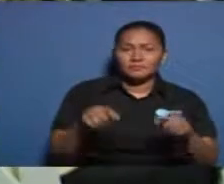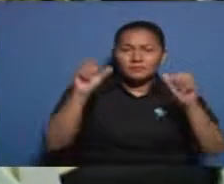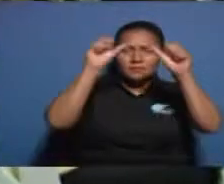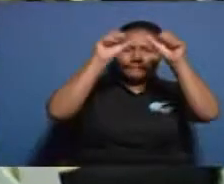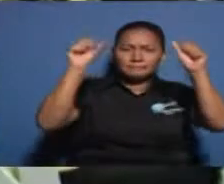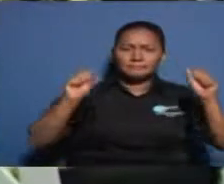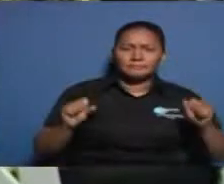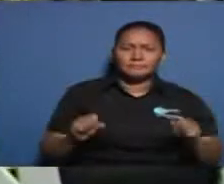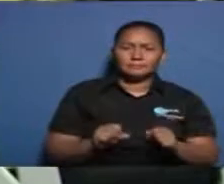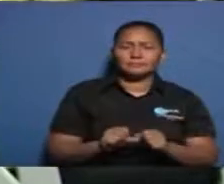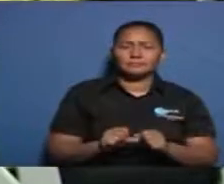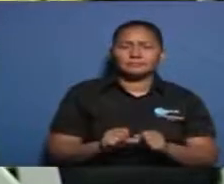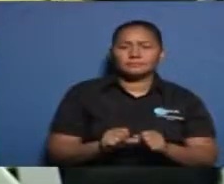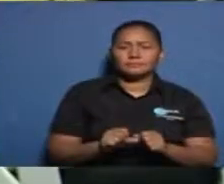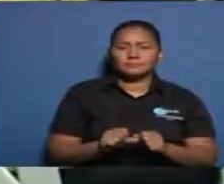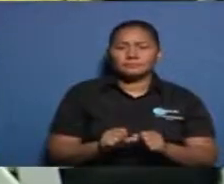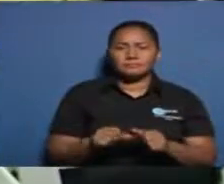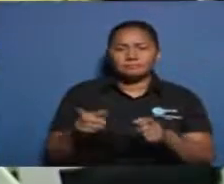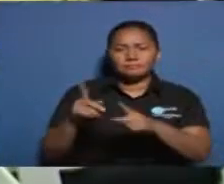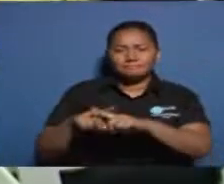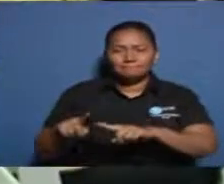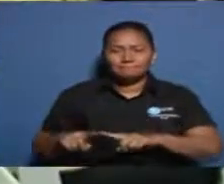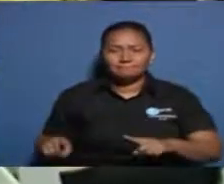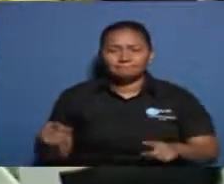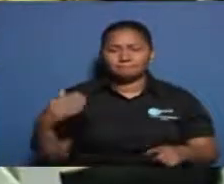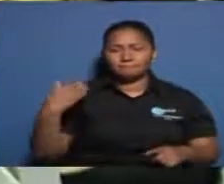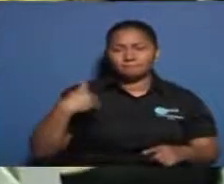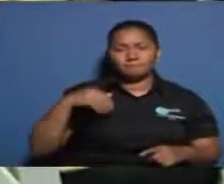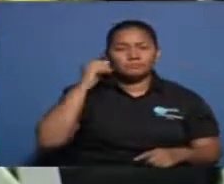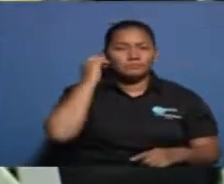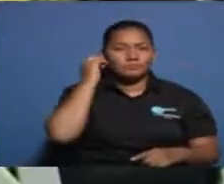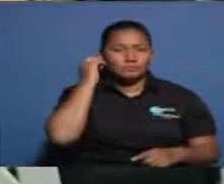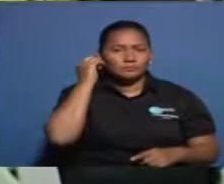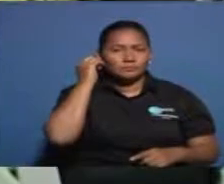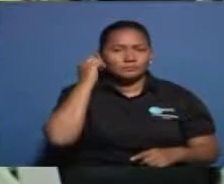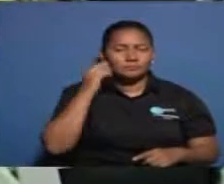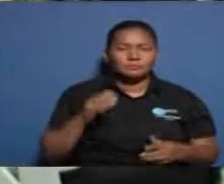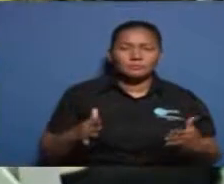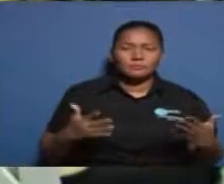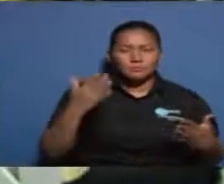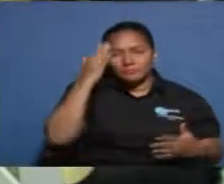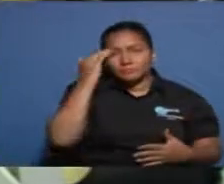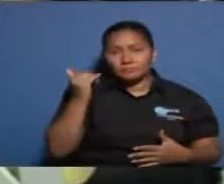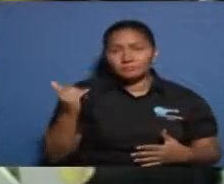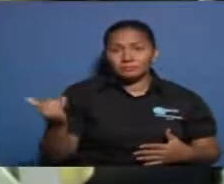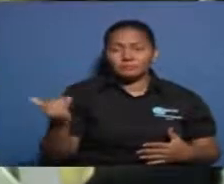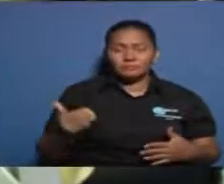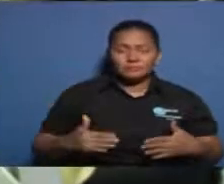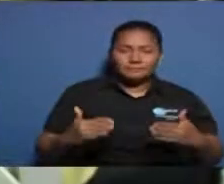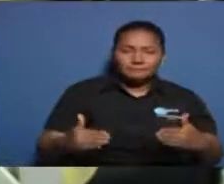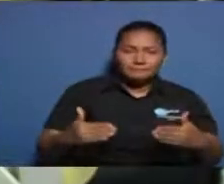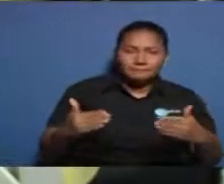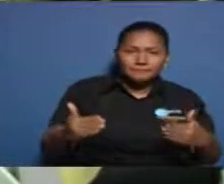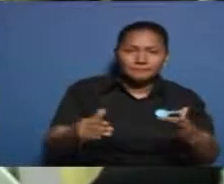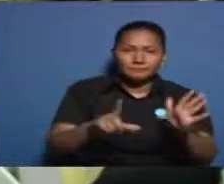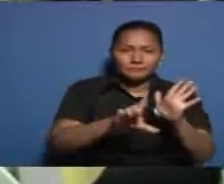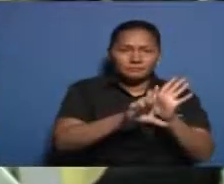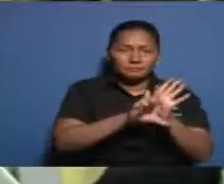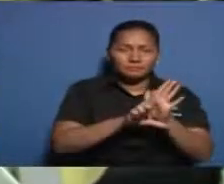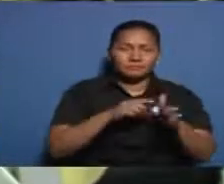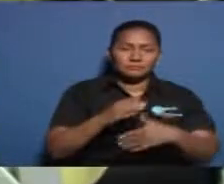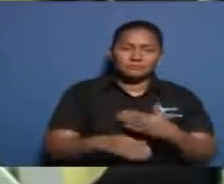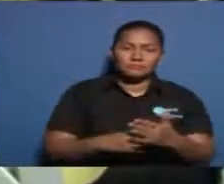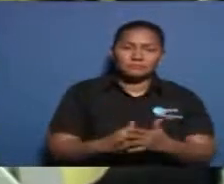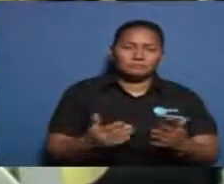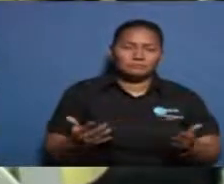porque tenemos que comenzar porque se ha impulsado todas estas leyes porque lo que nos hemos dado cuenta es que necesitamos